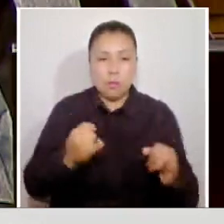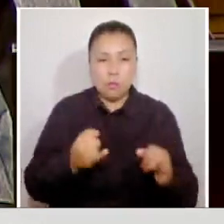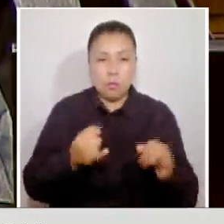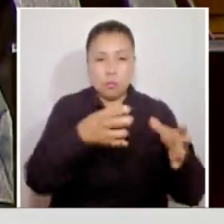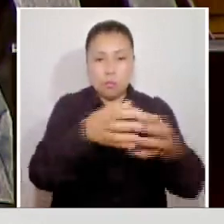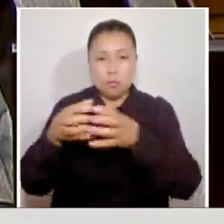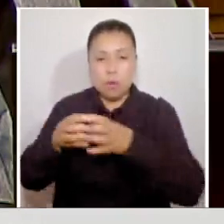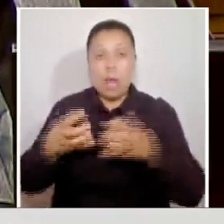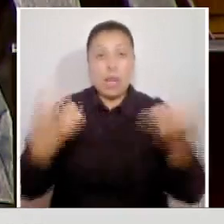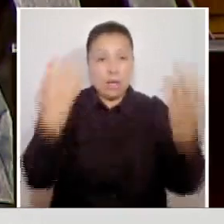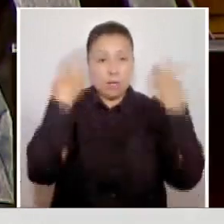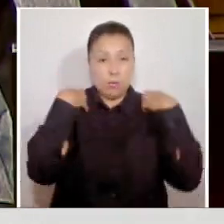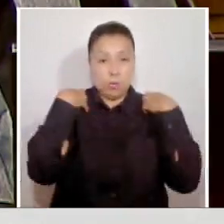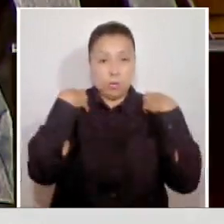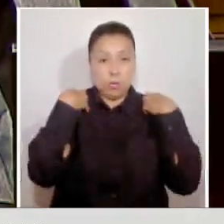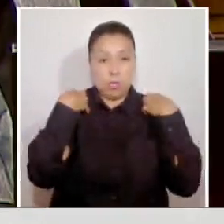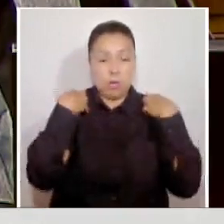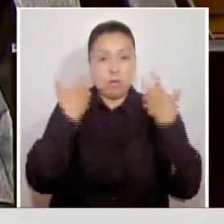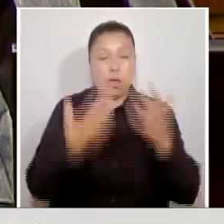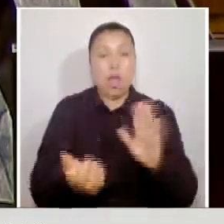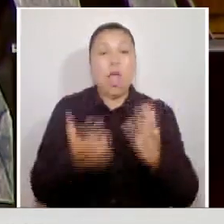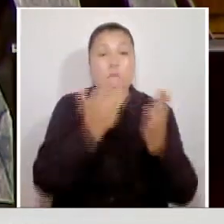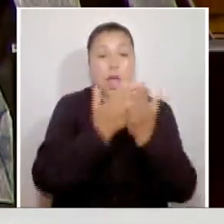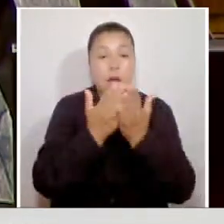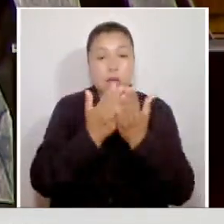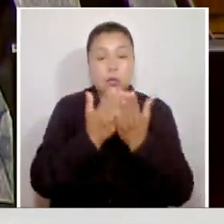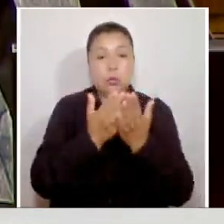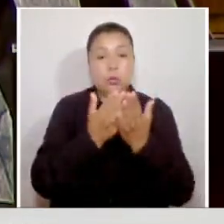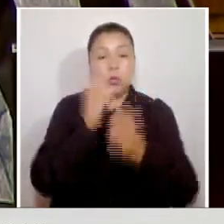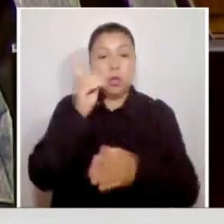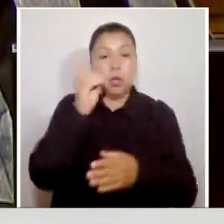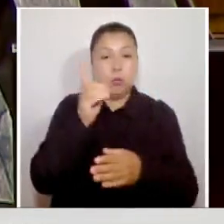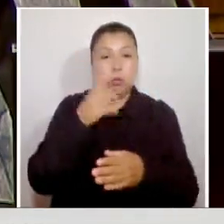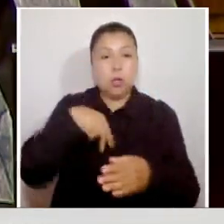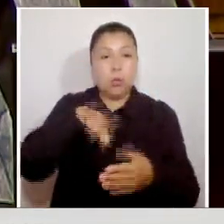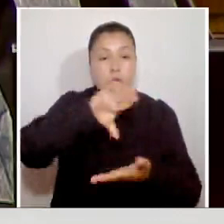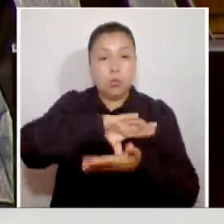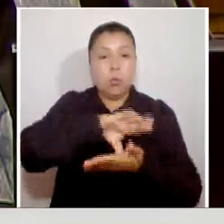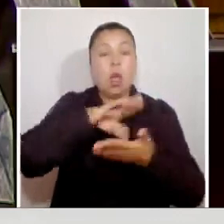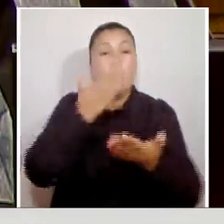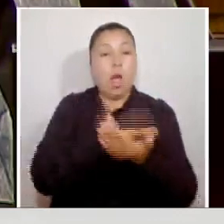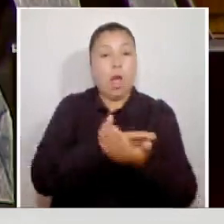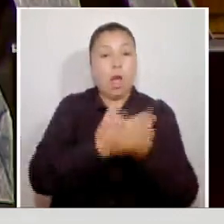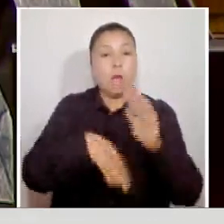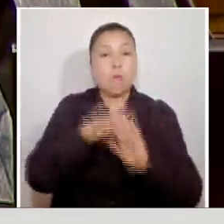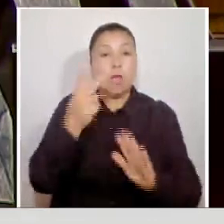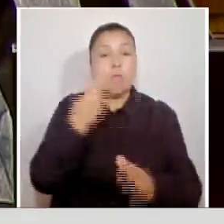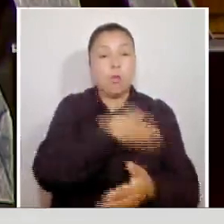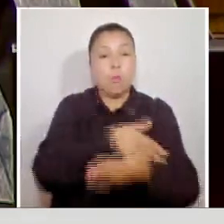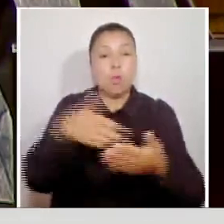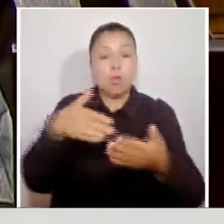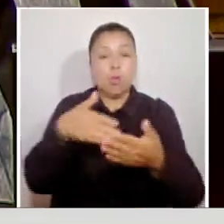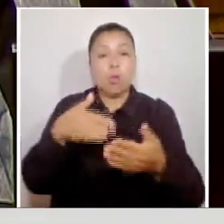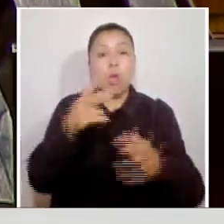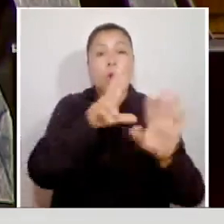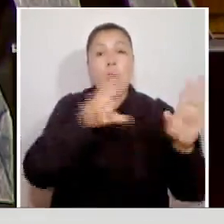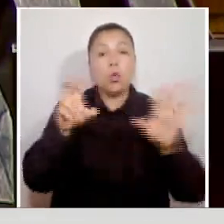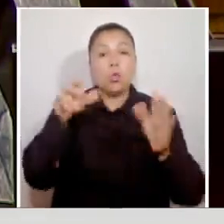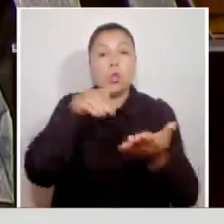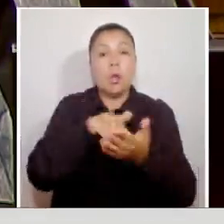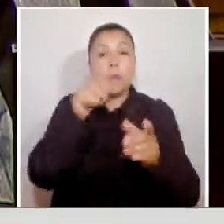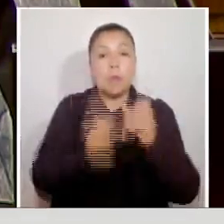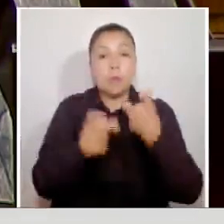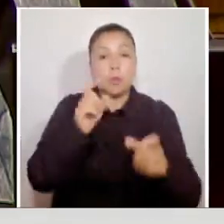responsable según el estudio Nacional de discapacidad actualmente nuestro país existen más de 2,800000 personas con